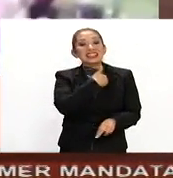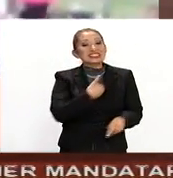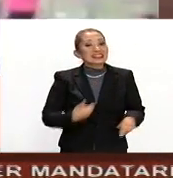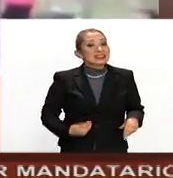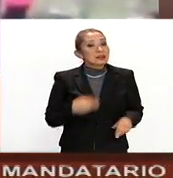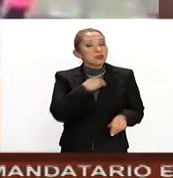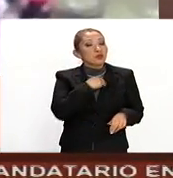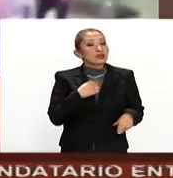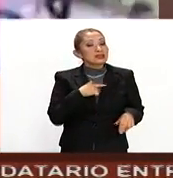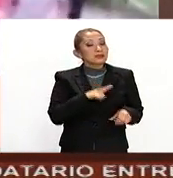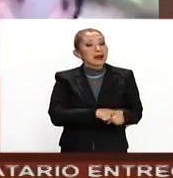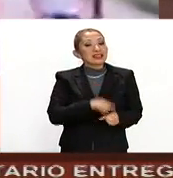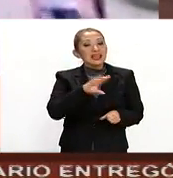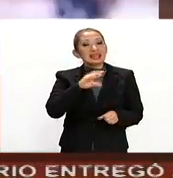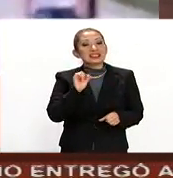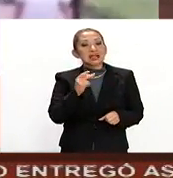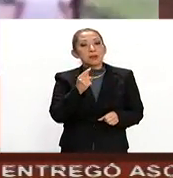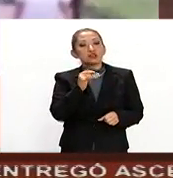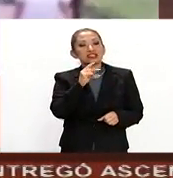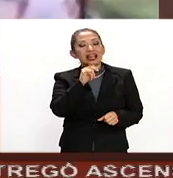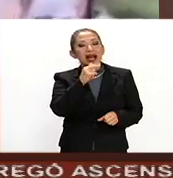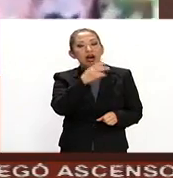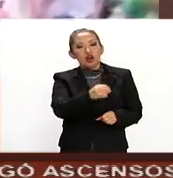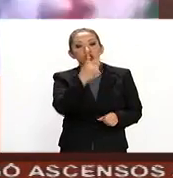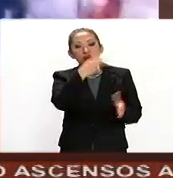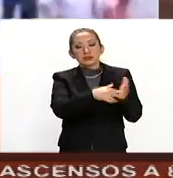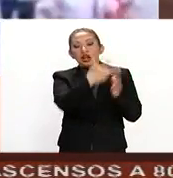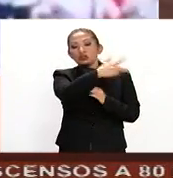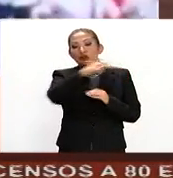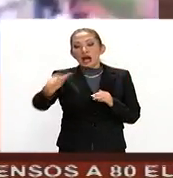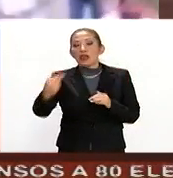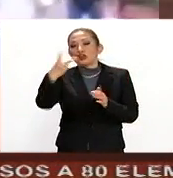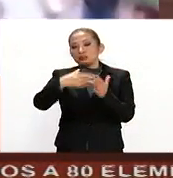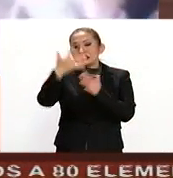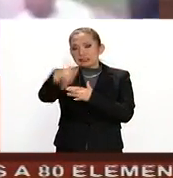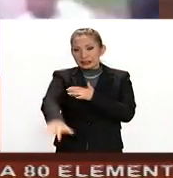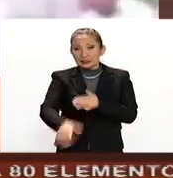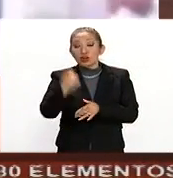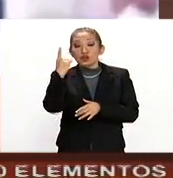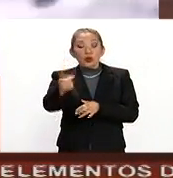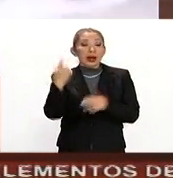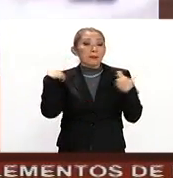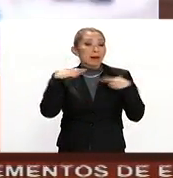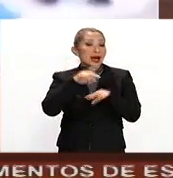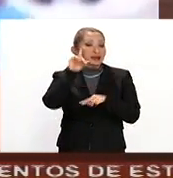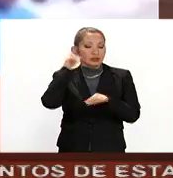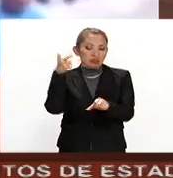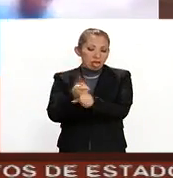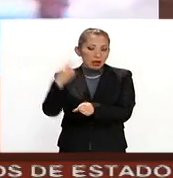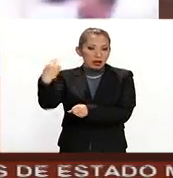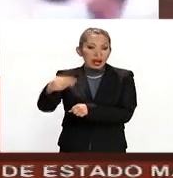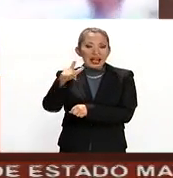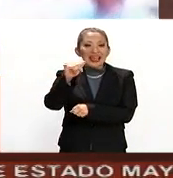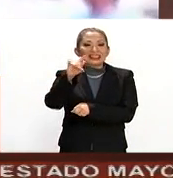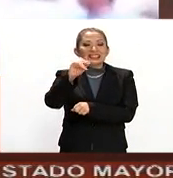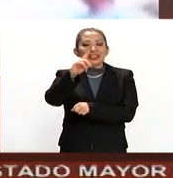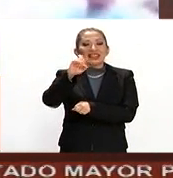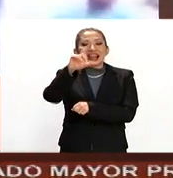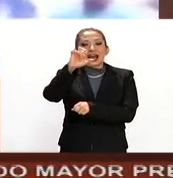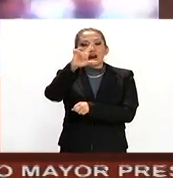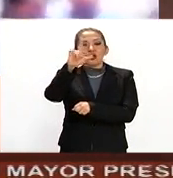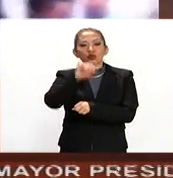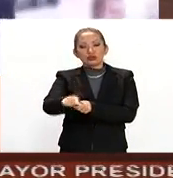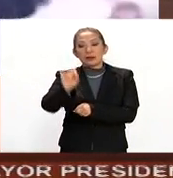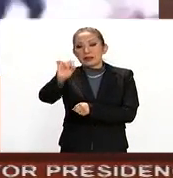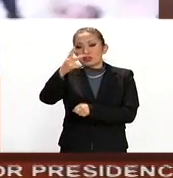presidente municipal de Chapultenango del 2008 al 2010, y una profesora identificada como Leticia de la Cruz Villarreal,